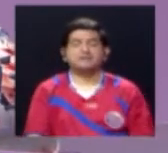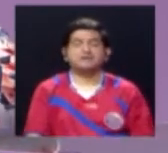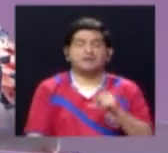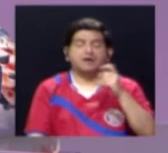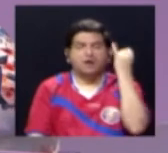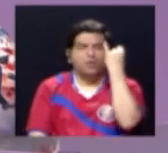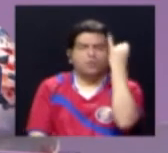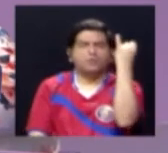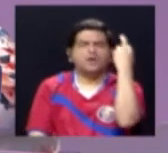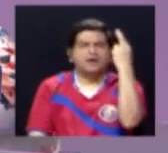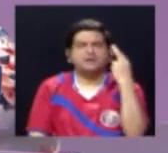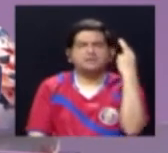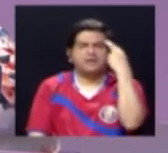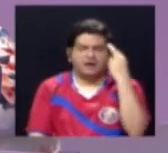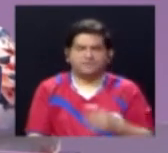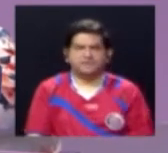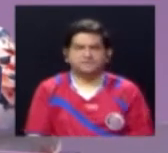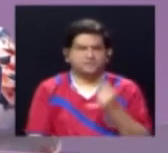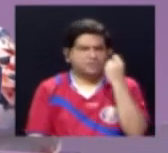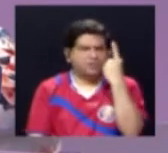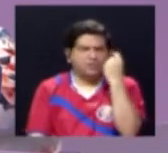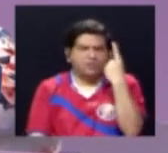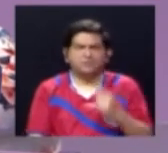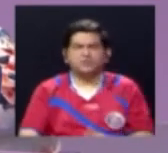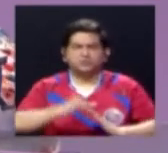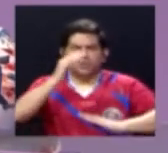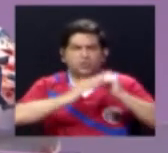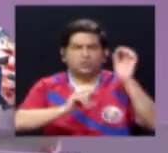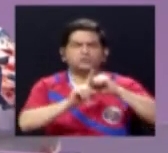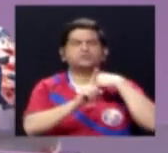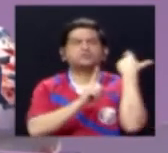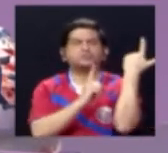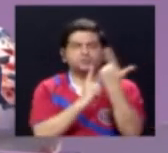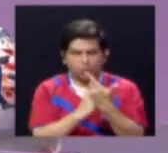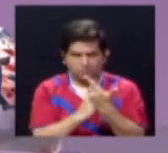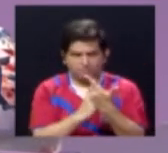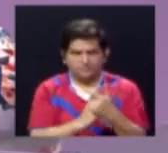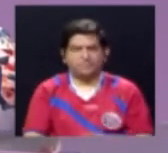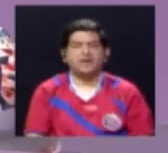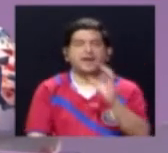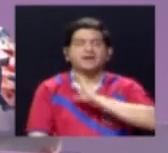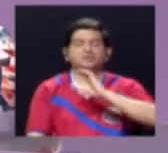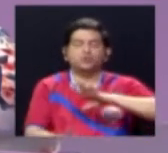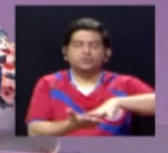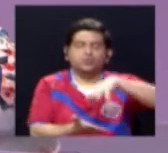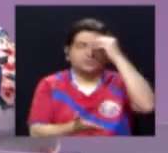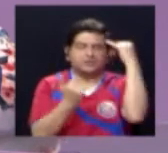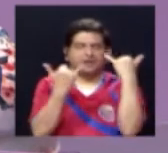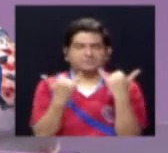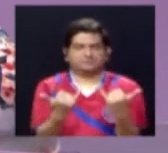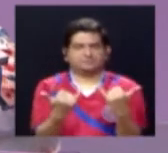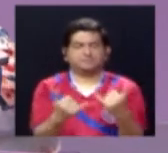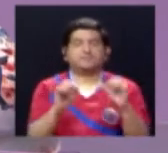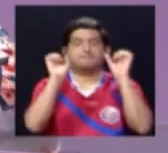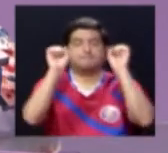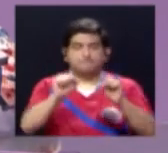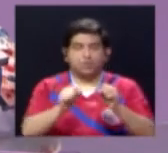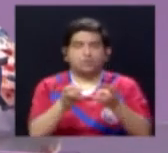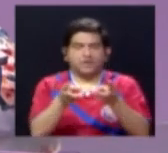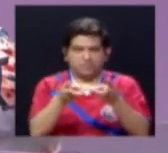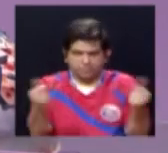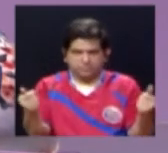porque la entendemos como una construcción social o sea una conducta aprendida que podemos